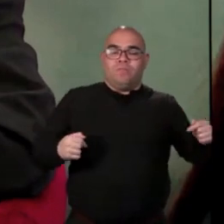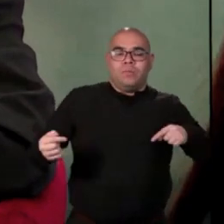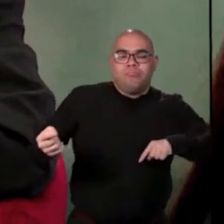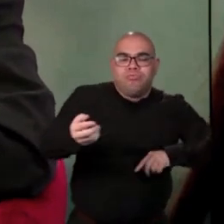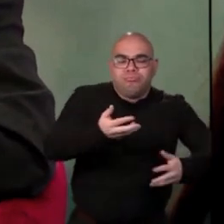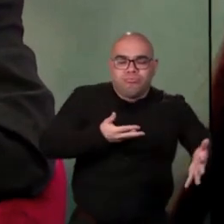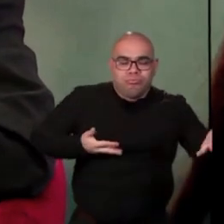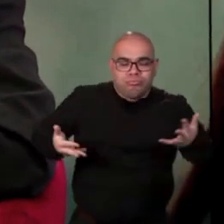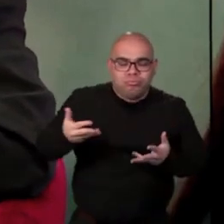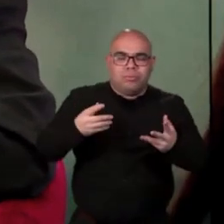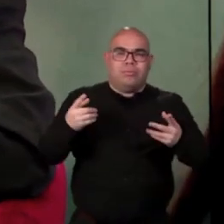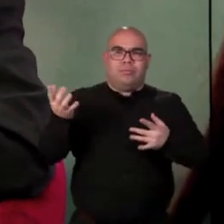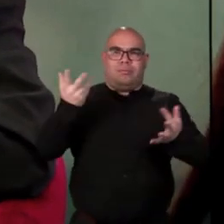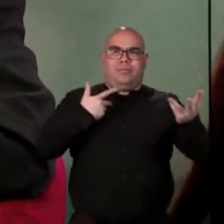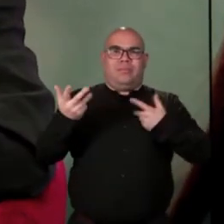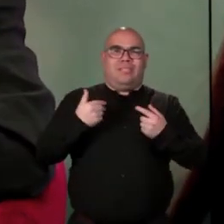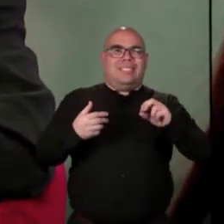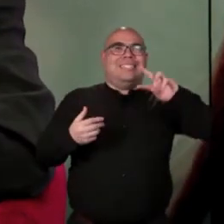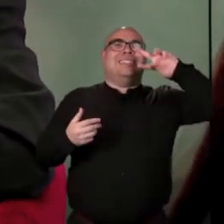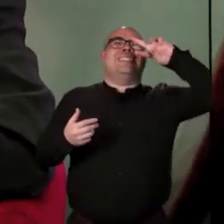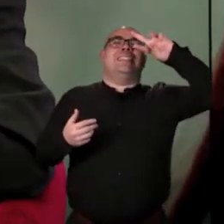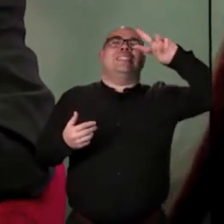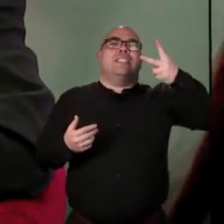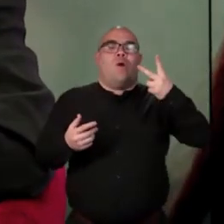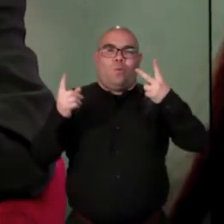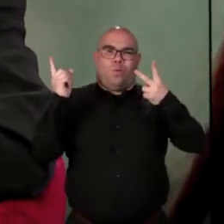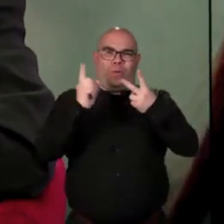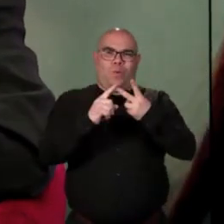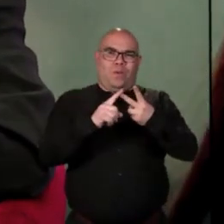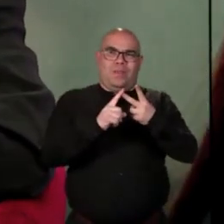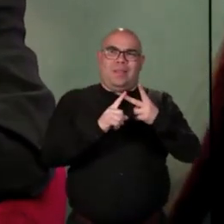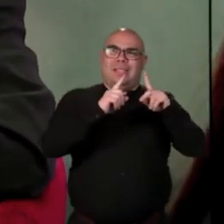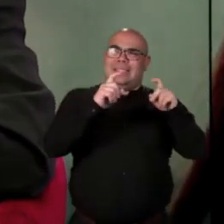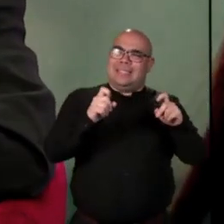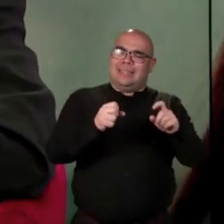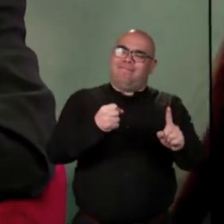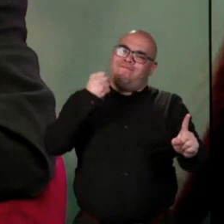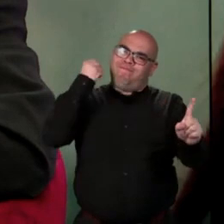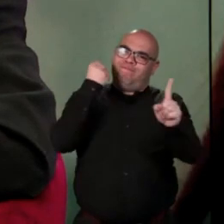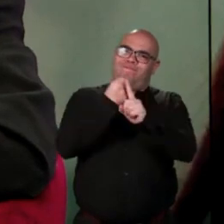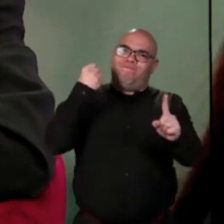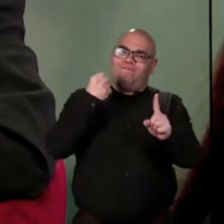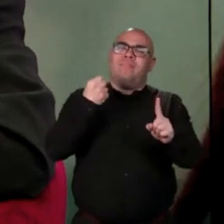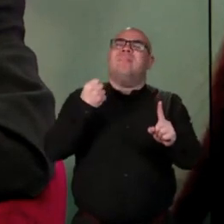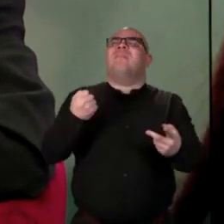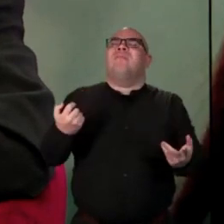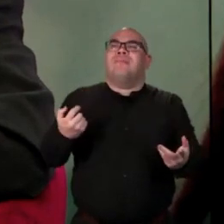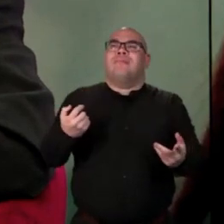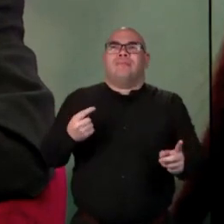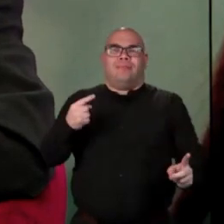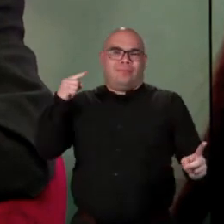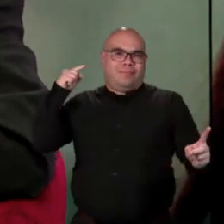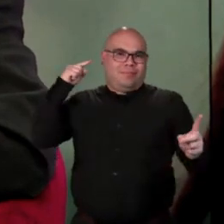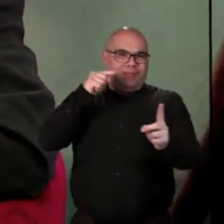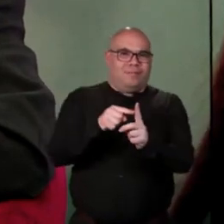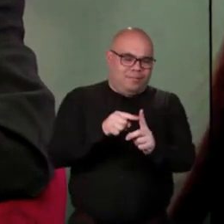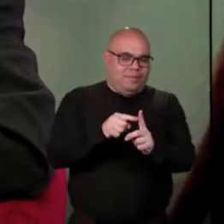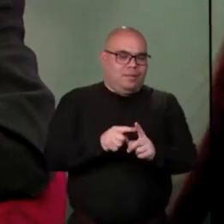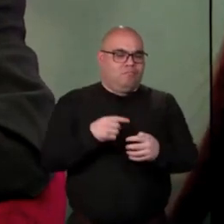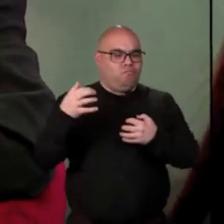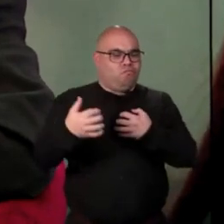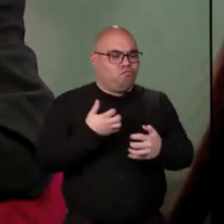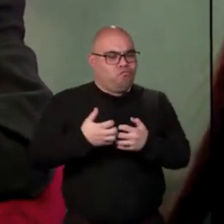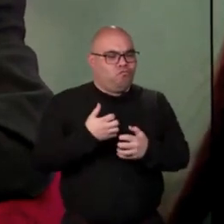permitió un segundo elemento muy potente, que ha sido dar una aproximación sistémica, la construcción